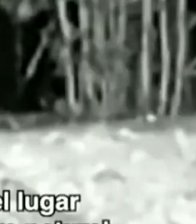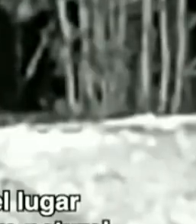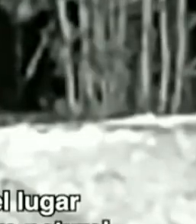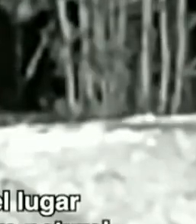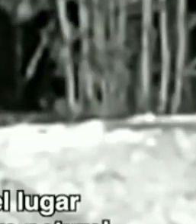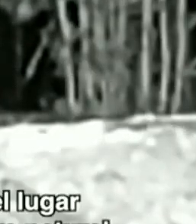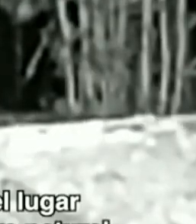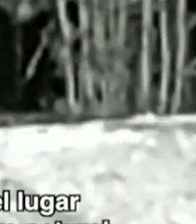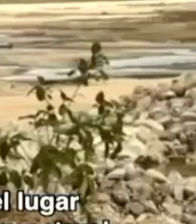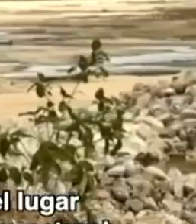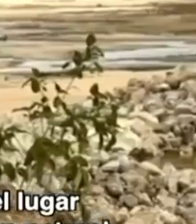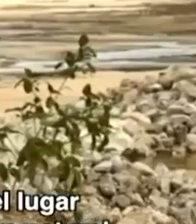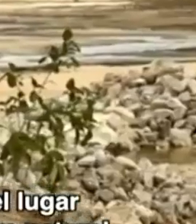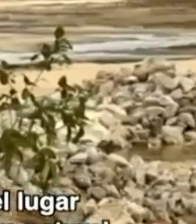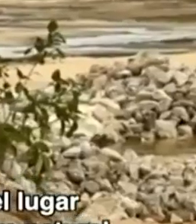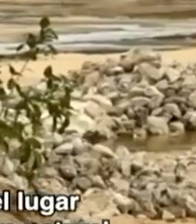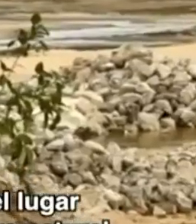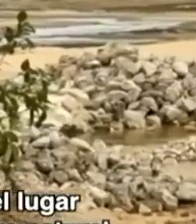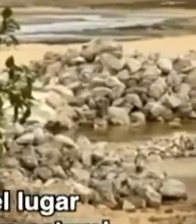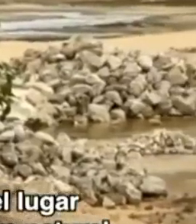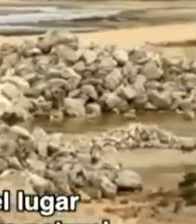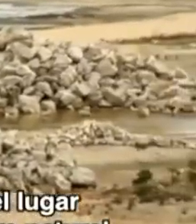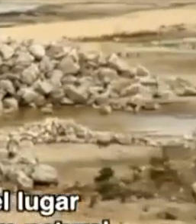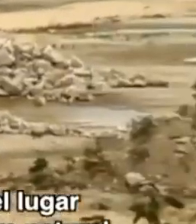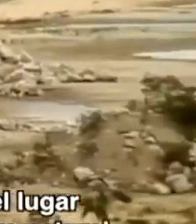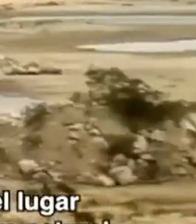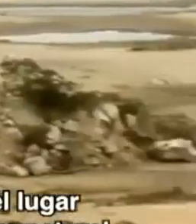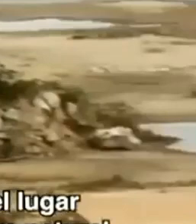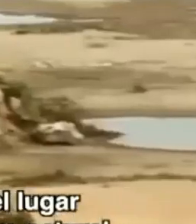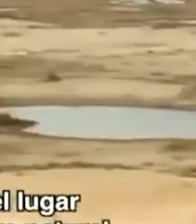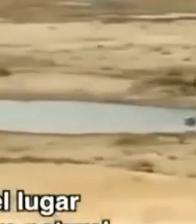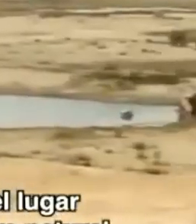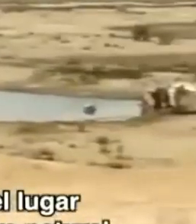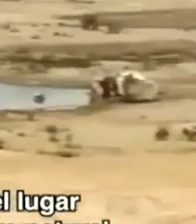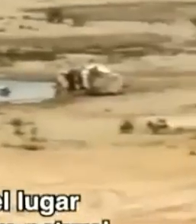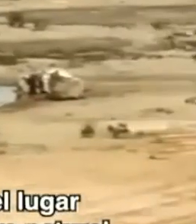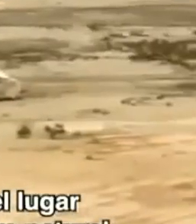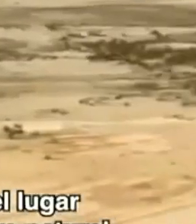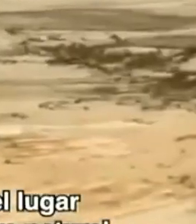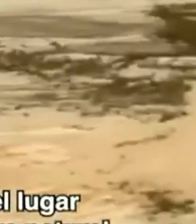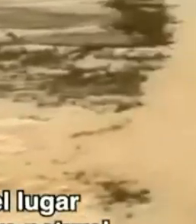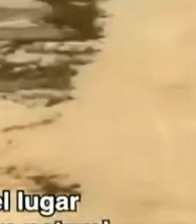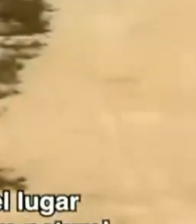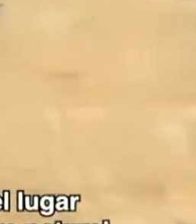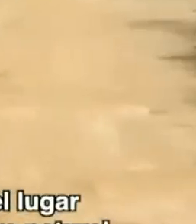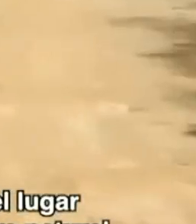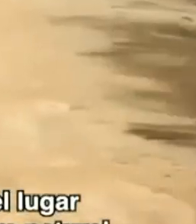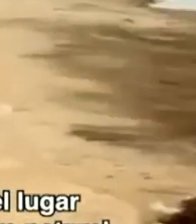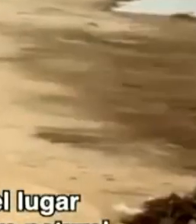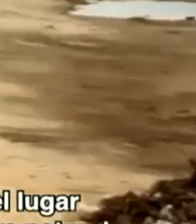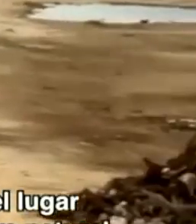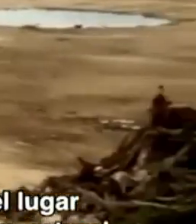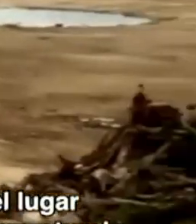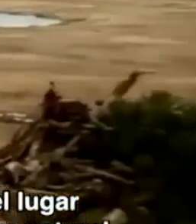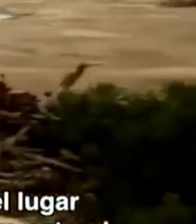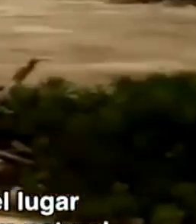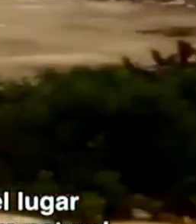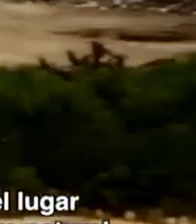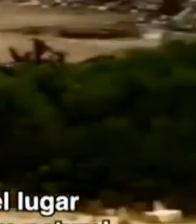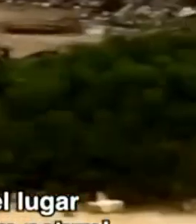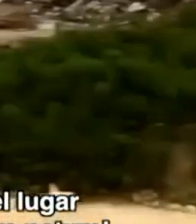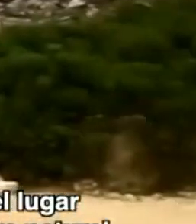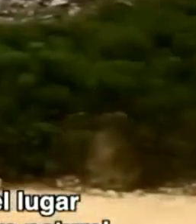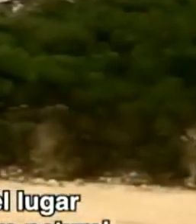La actividad minera acabó con la diversidad del lugar, afectando 942 especies, 529 de fauna